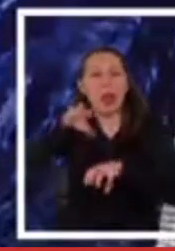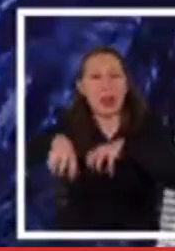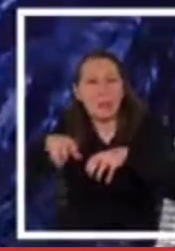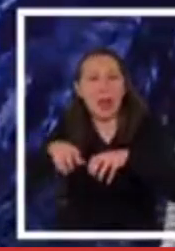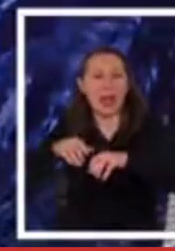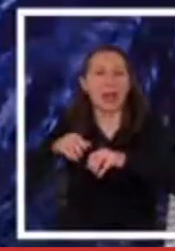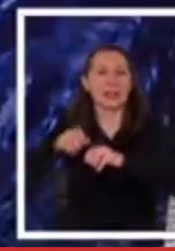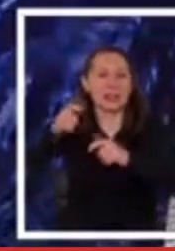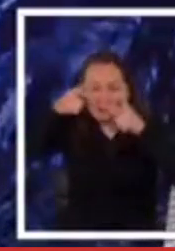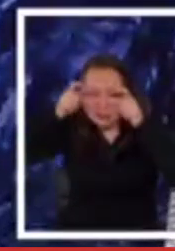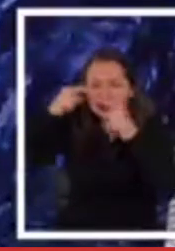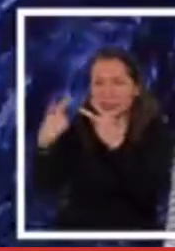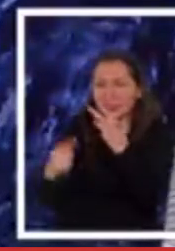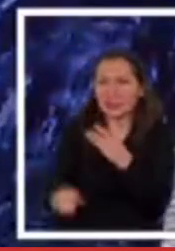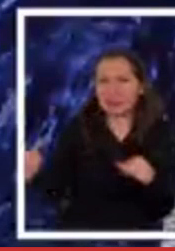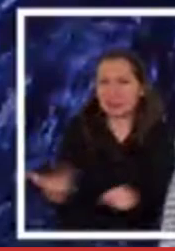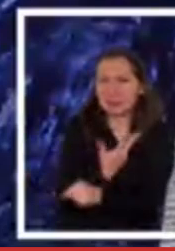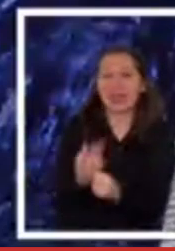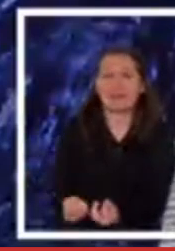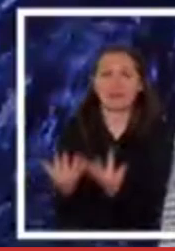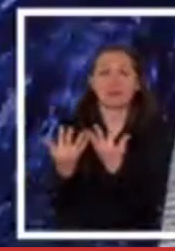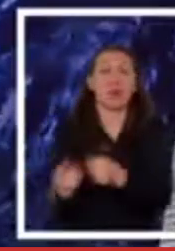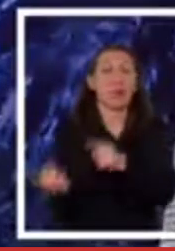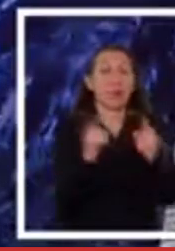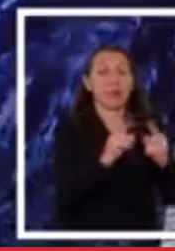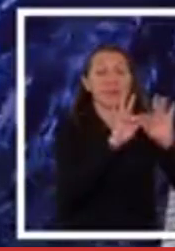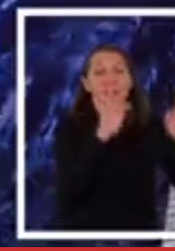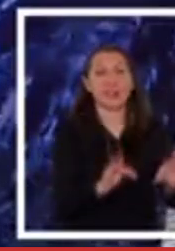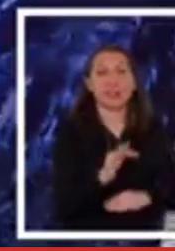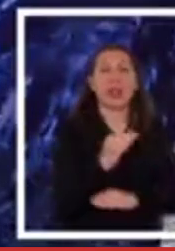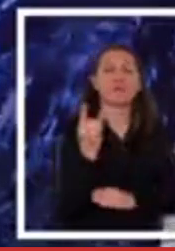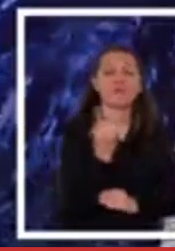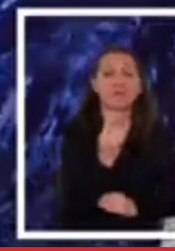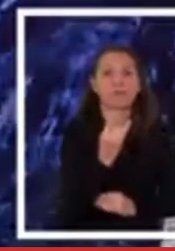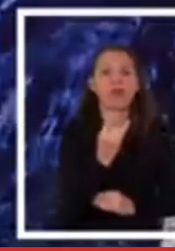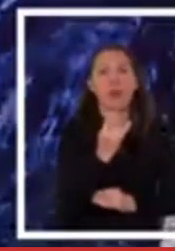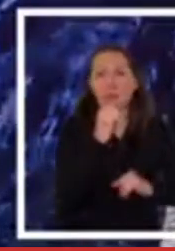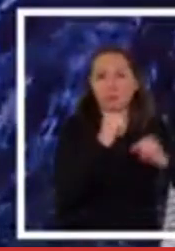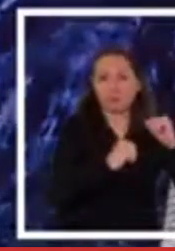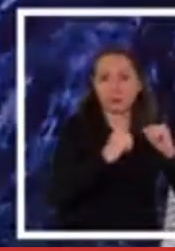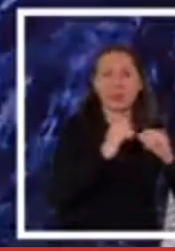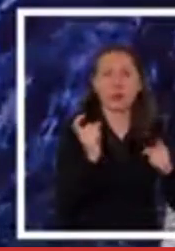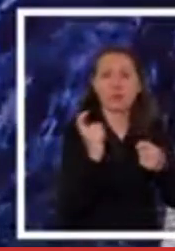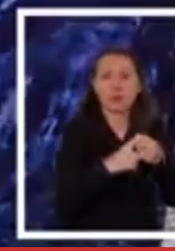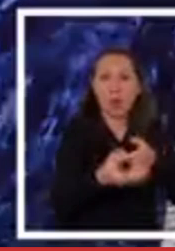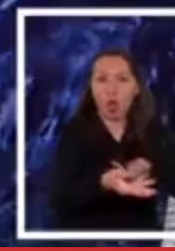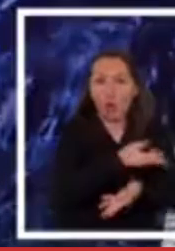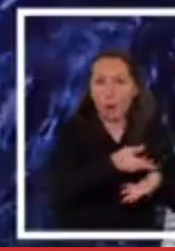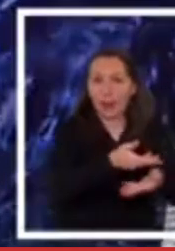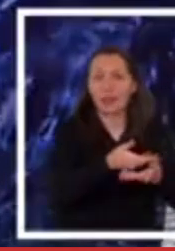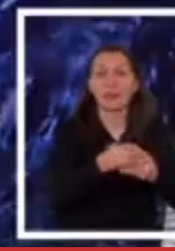de agricultura y por otro lado la ficha de emergencia de empresas y cooperativas este instrumento es un instrumento de